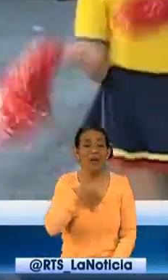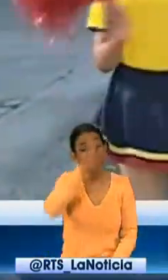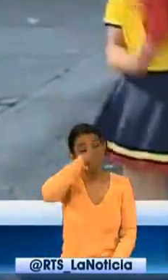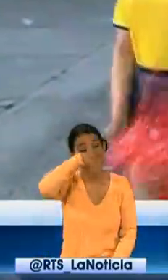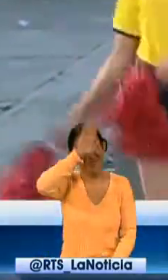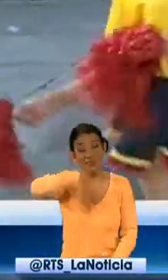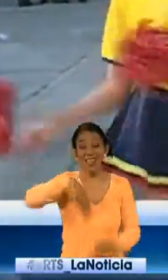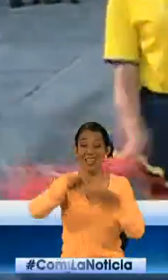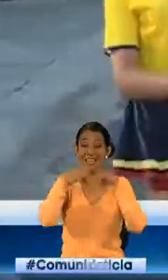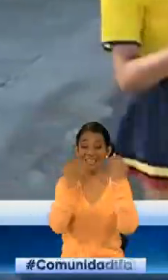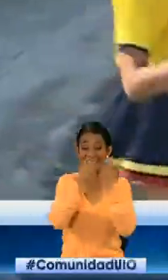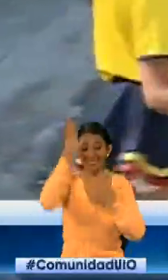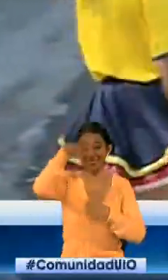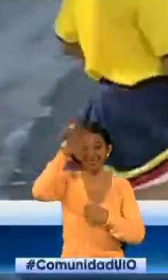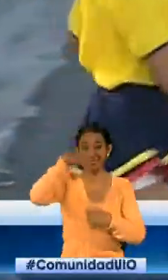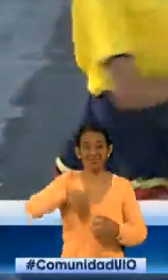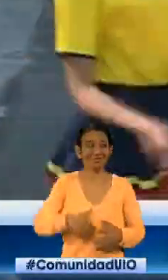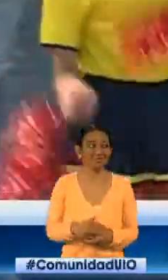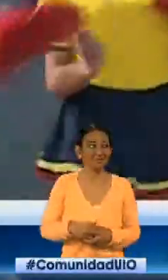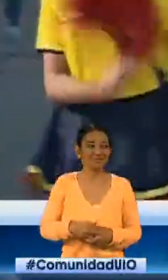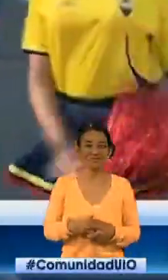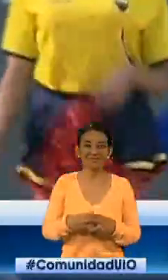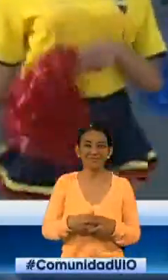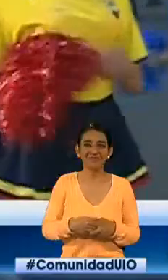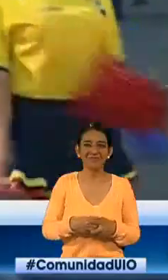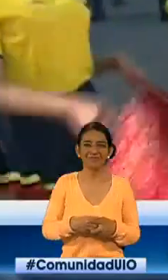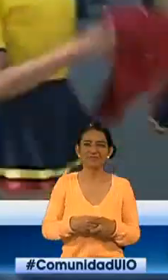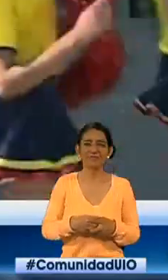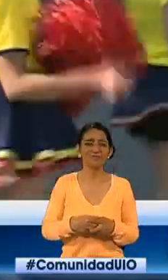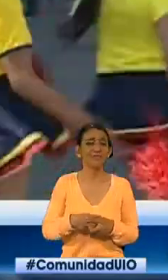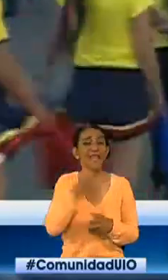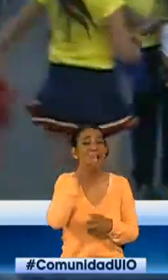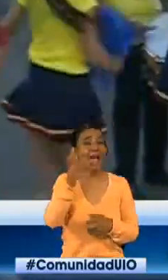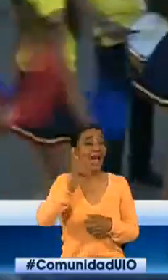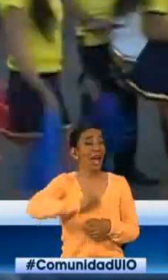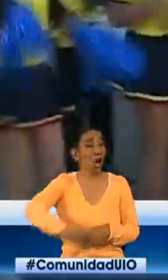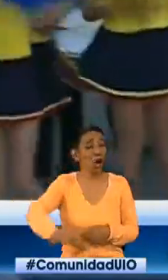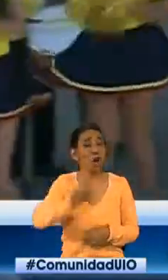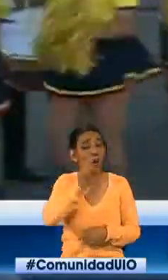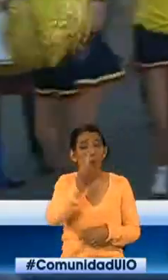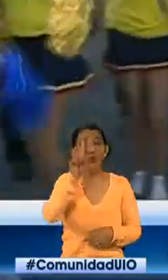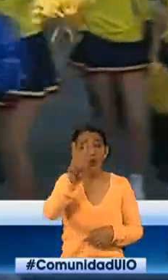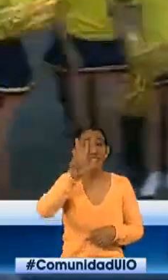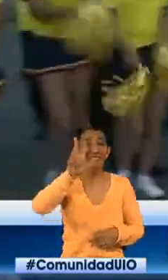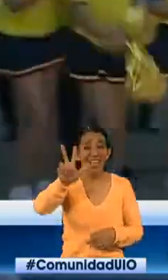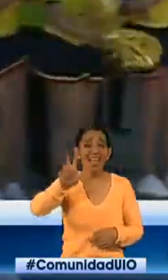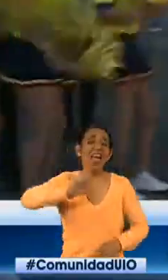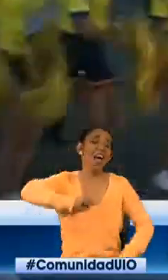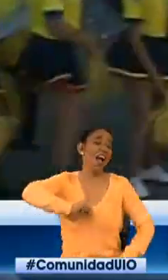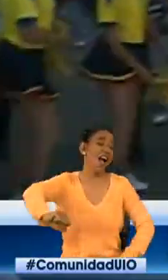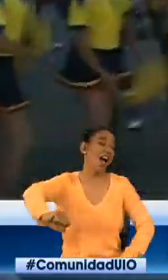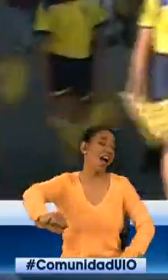el estadio. Cantemos un gol muy, muy fuerte, Paquito. 1, 2, 3.